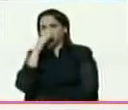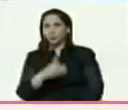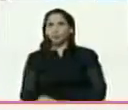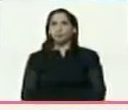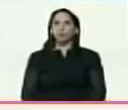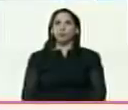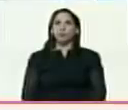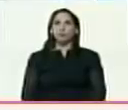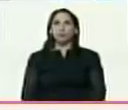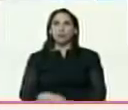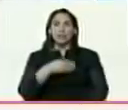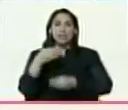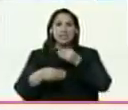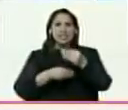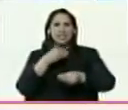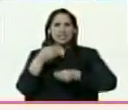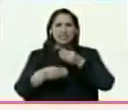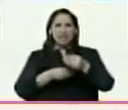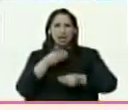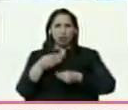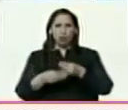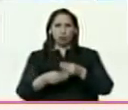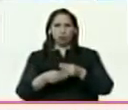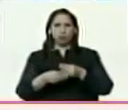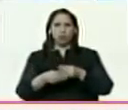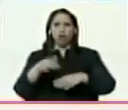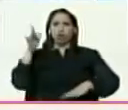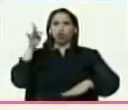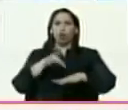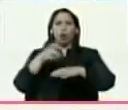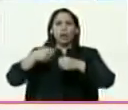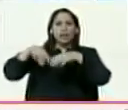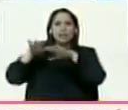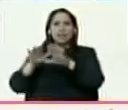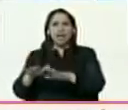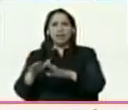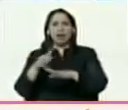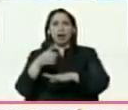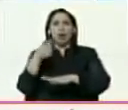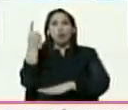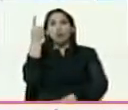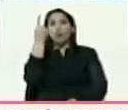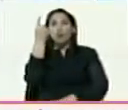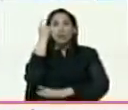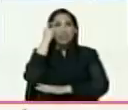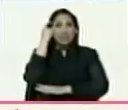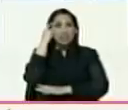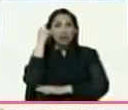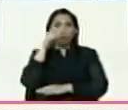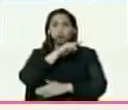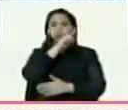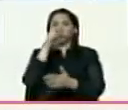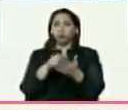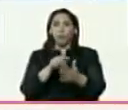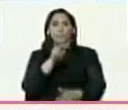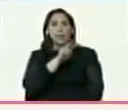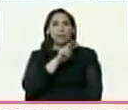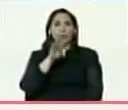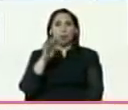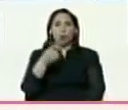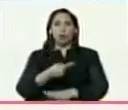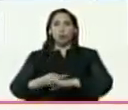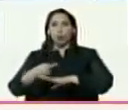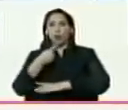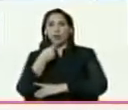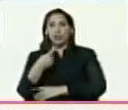aplicó un toque de queda un toque de queda durante un día entero durante las 24 horas dicho